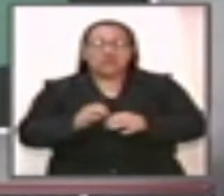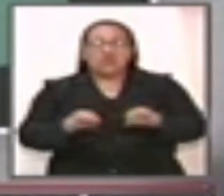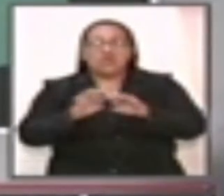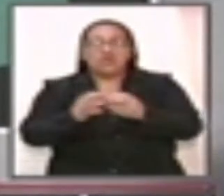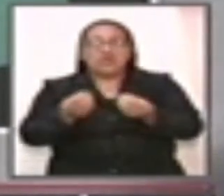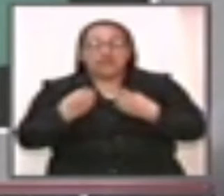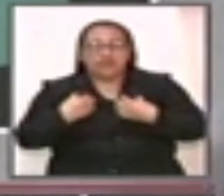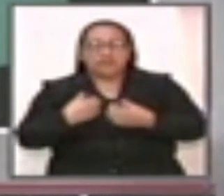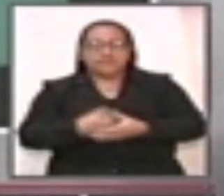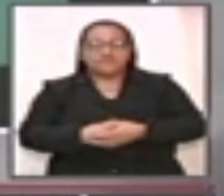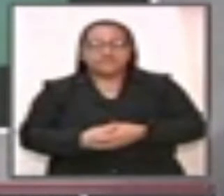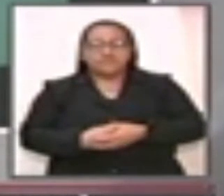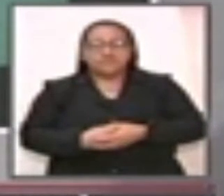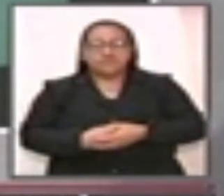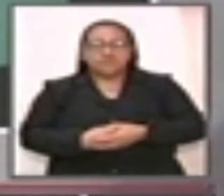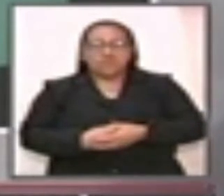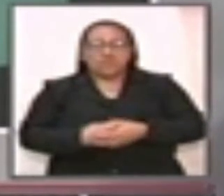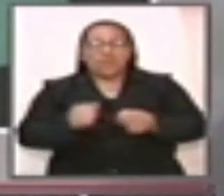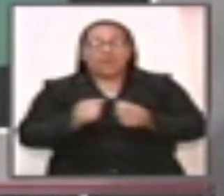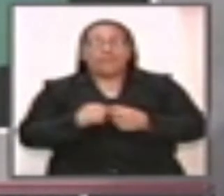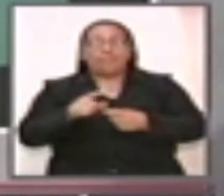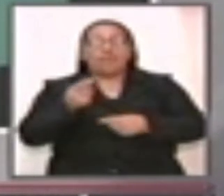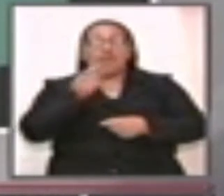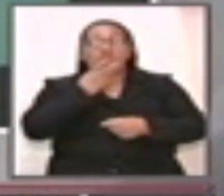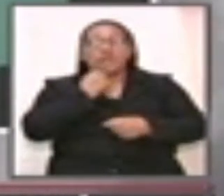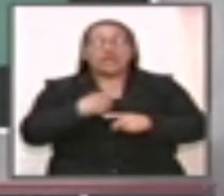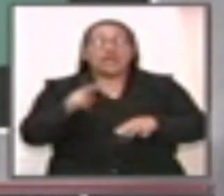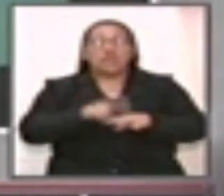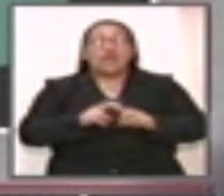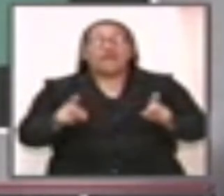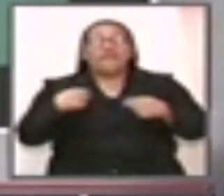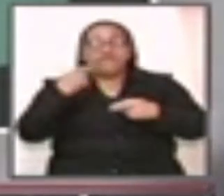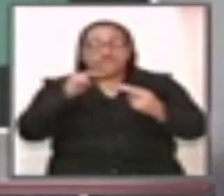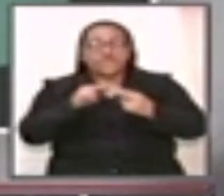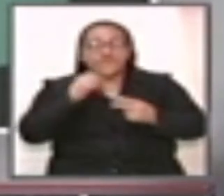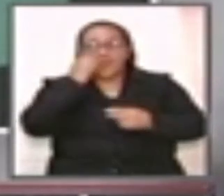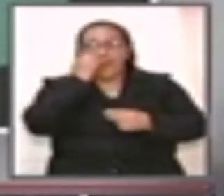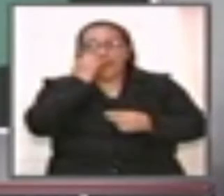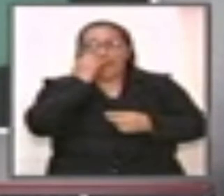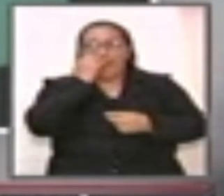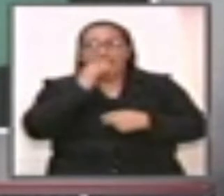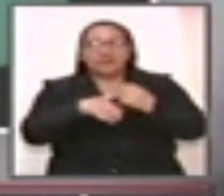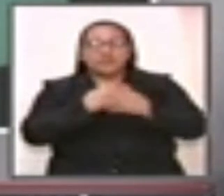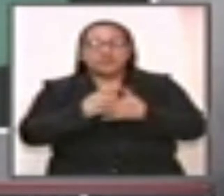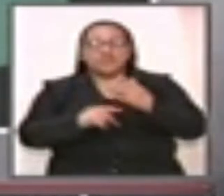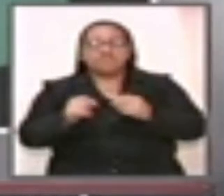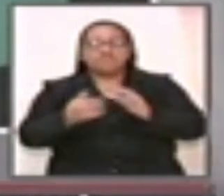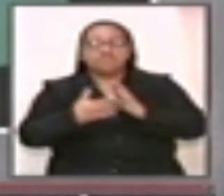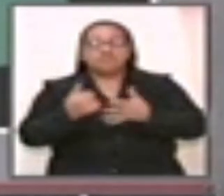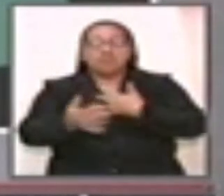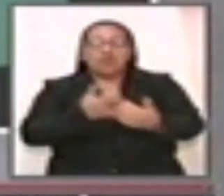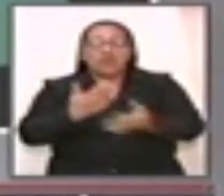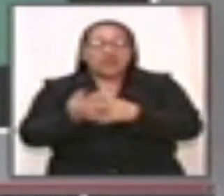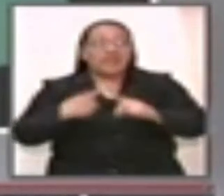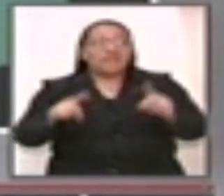priorizados. En la gama de granos andinos, colorantes naturales, pero también hemos incursionado en lo que son las manufacturas